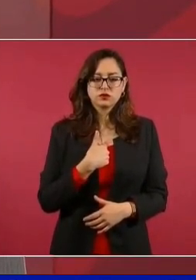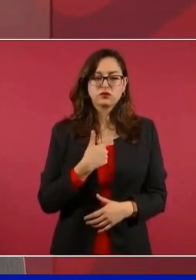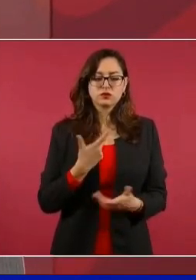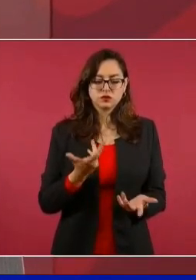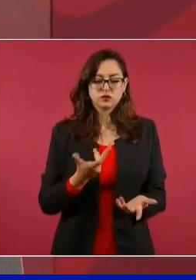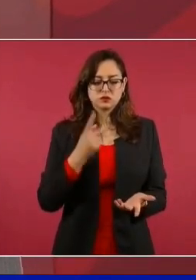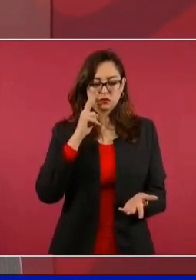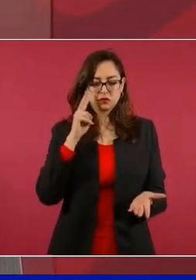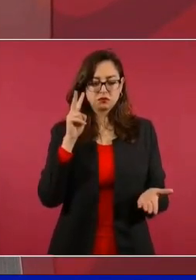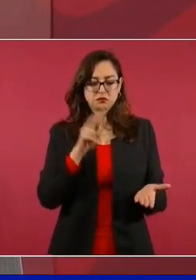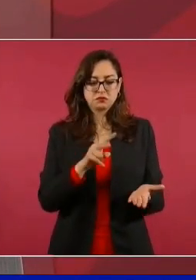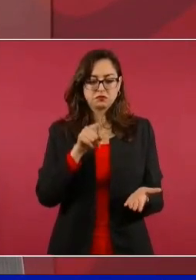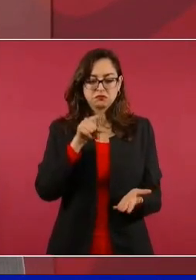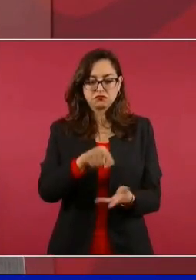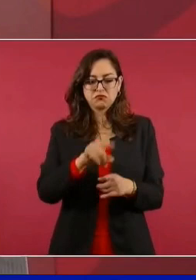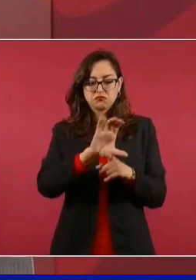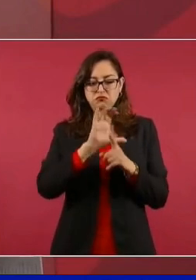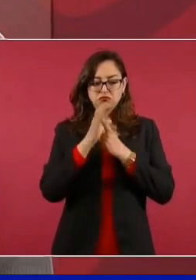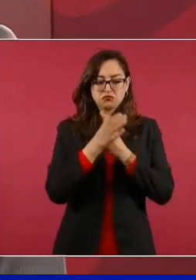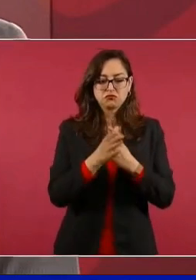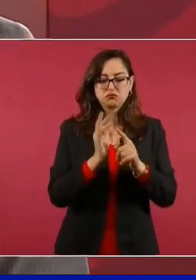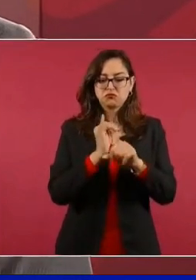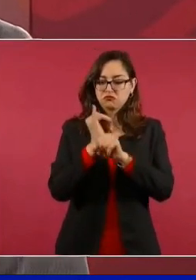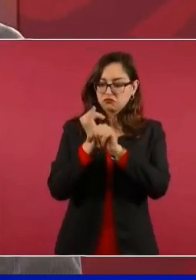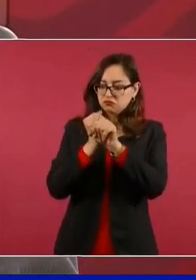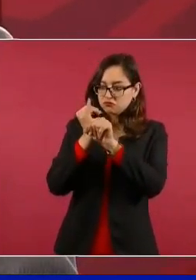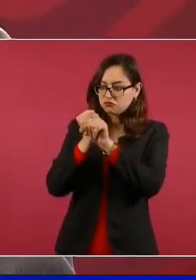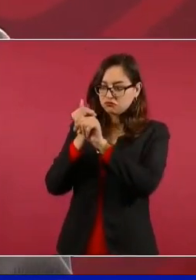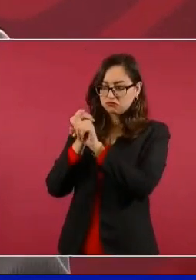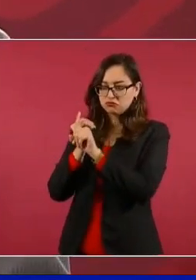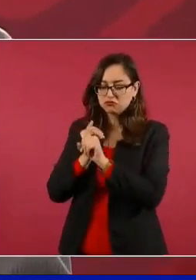donde se constituye la comisión y se nombra